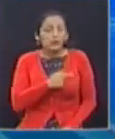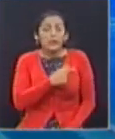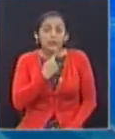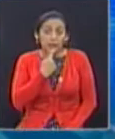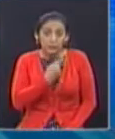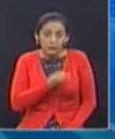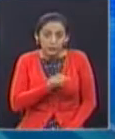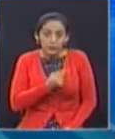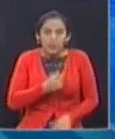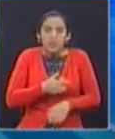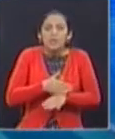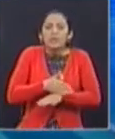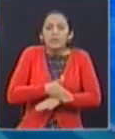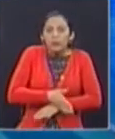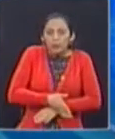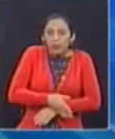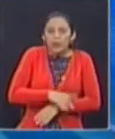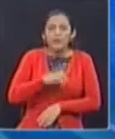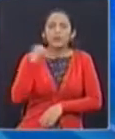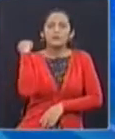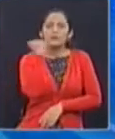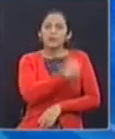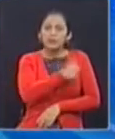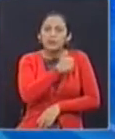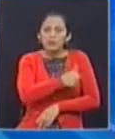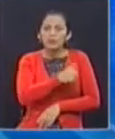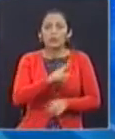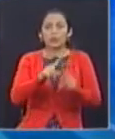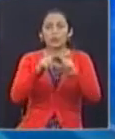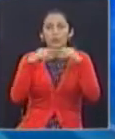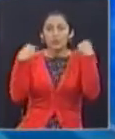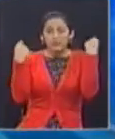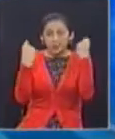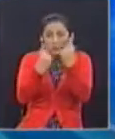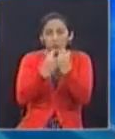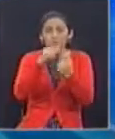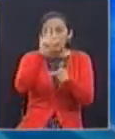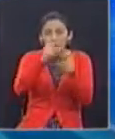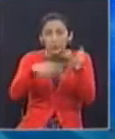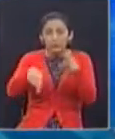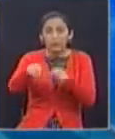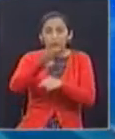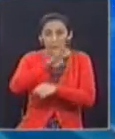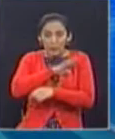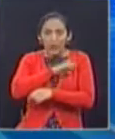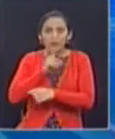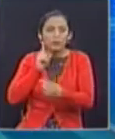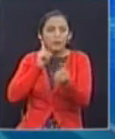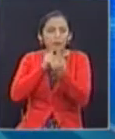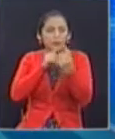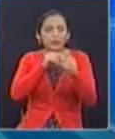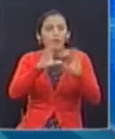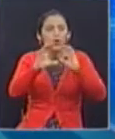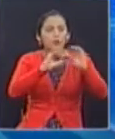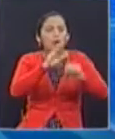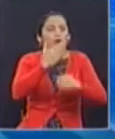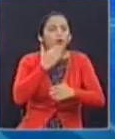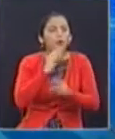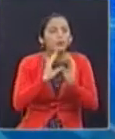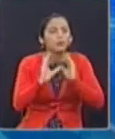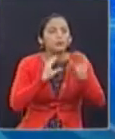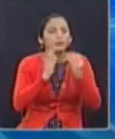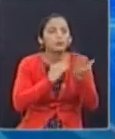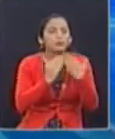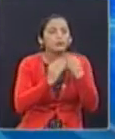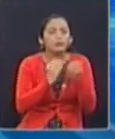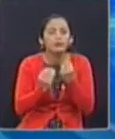para llegar a una tregua con esas mafias, donde el propio Moreno dice que apuntan todos los dedos. Entonces, ¿en qué